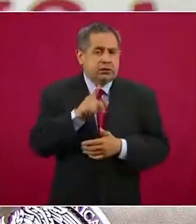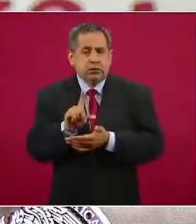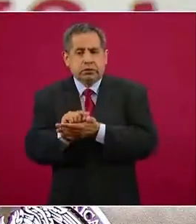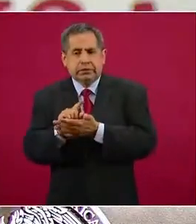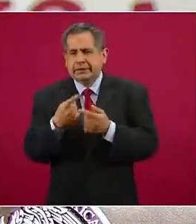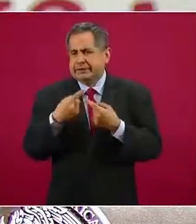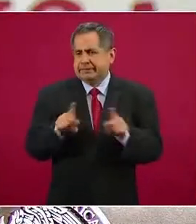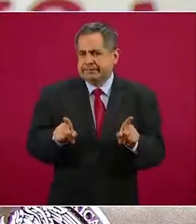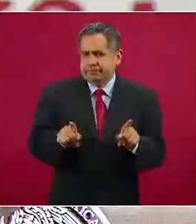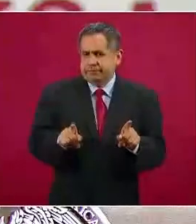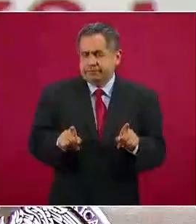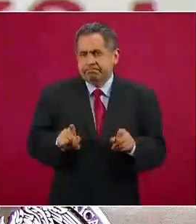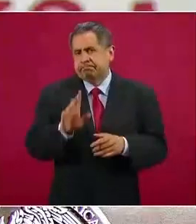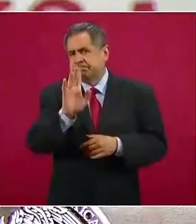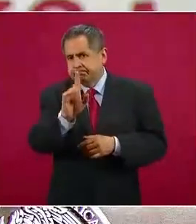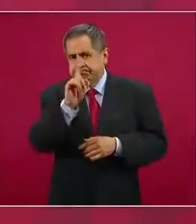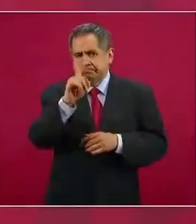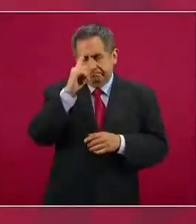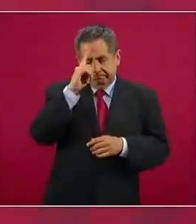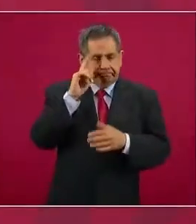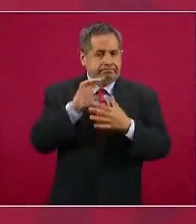lo subrayé,